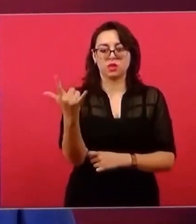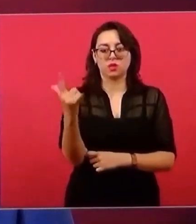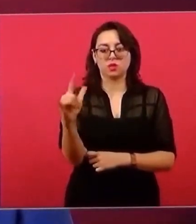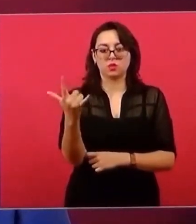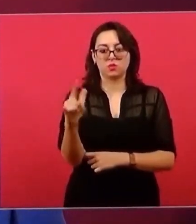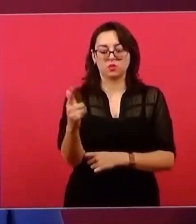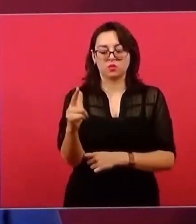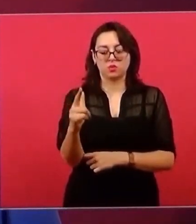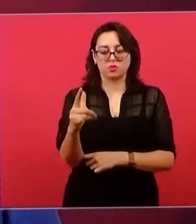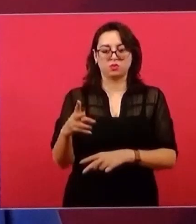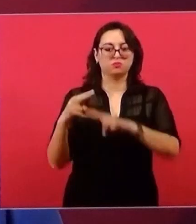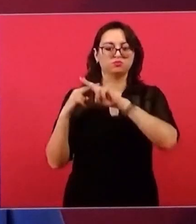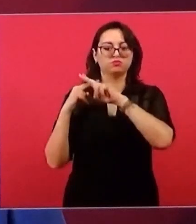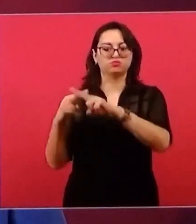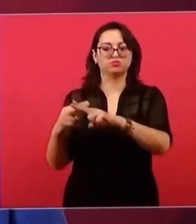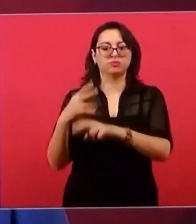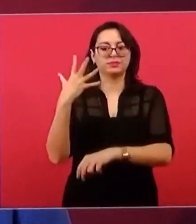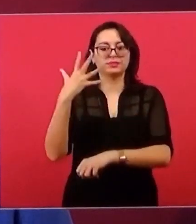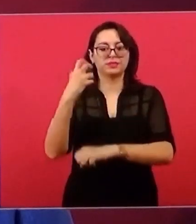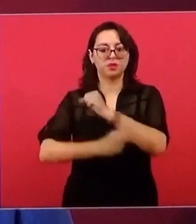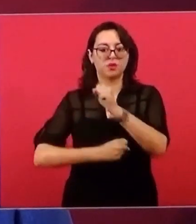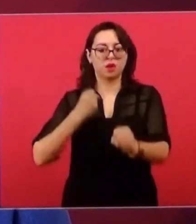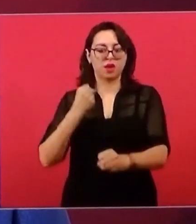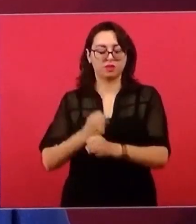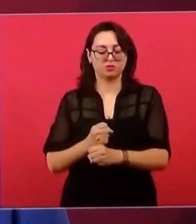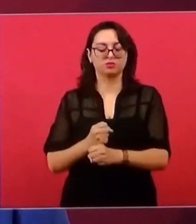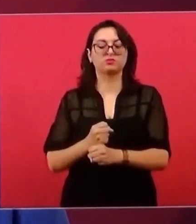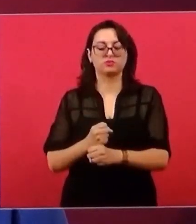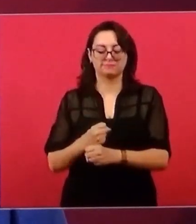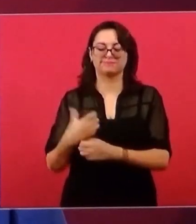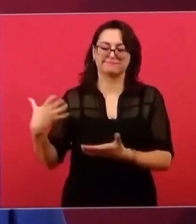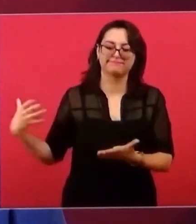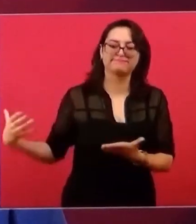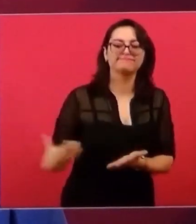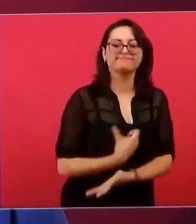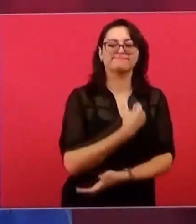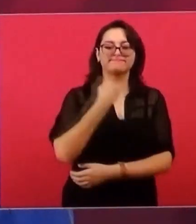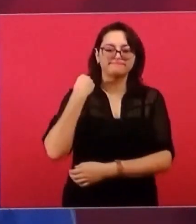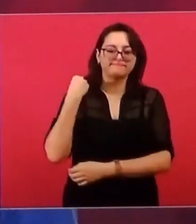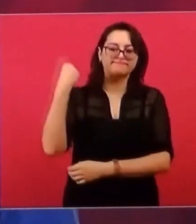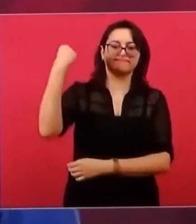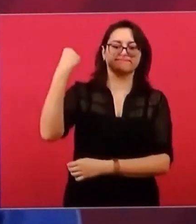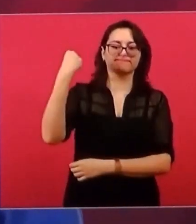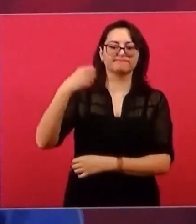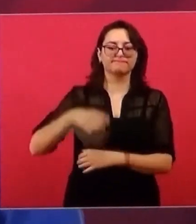cumplimos 5 años del triunfo de nuestro movimiento.